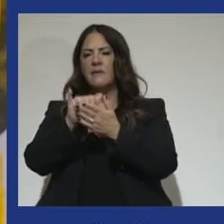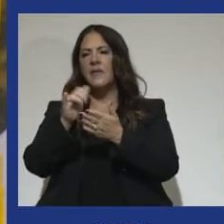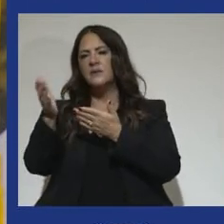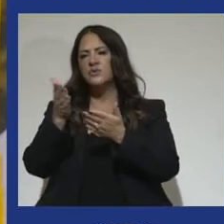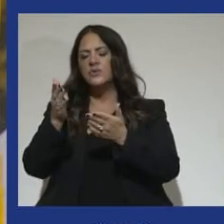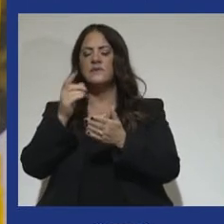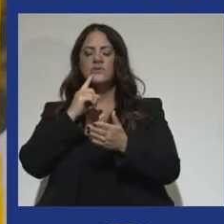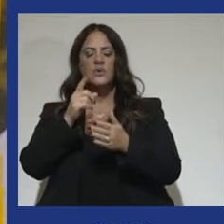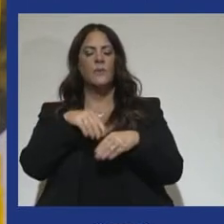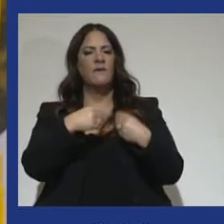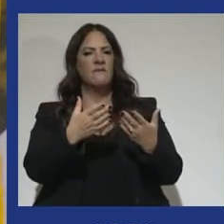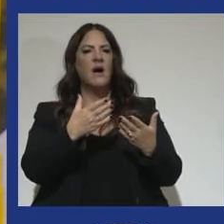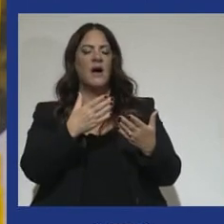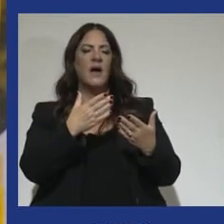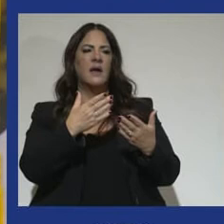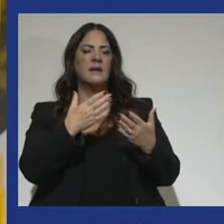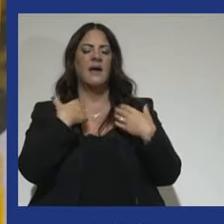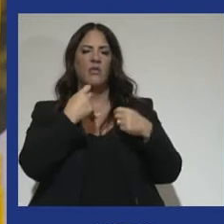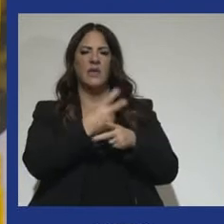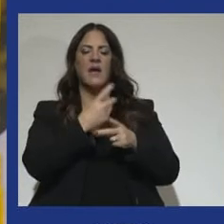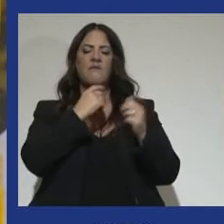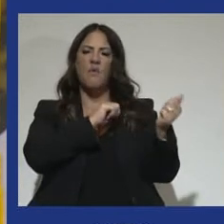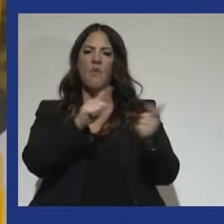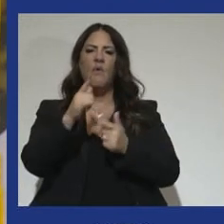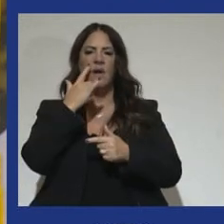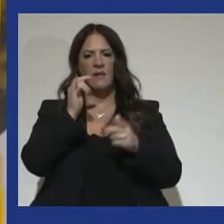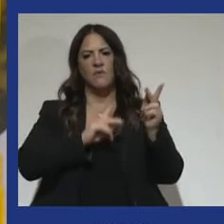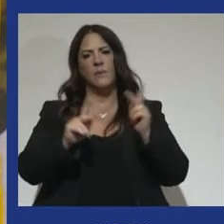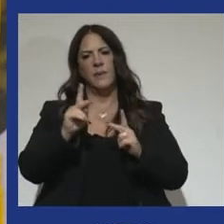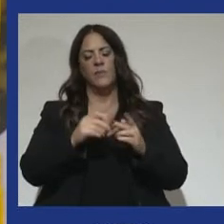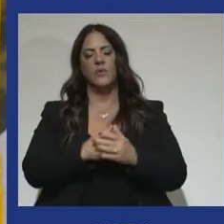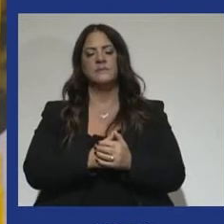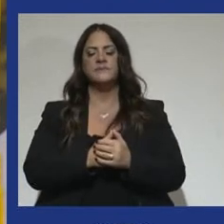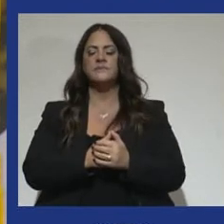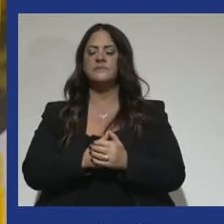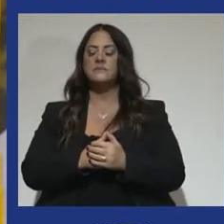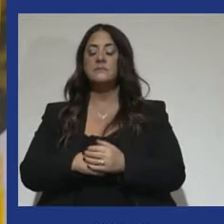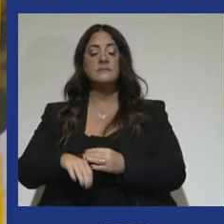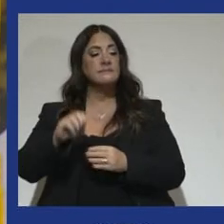de expandir la cobertura médica a todos californianos